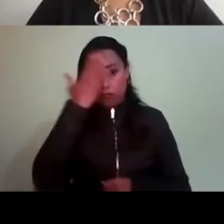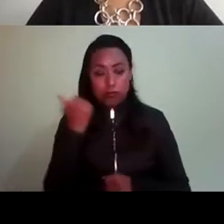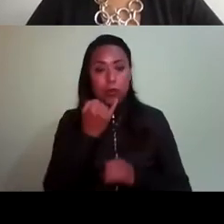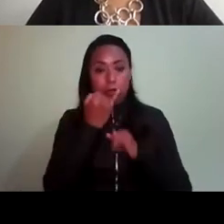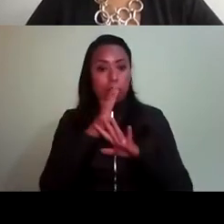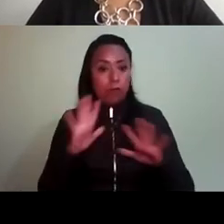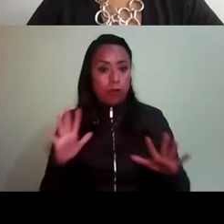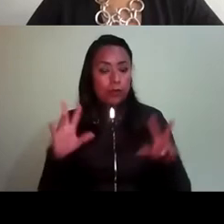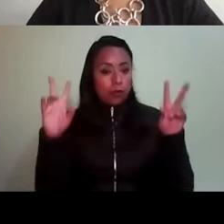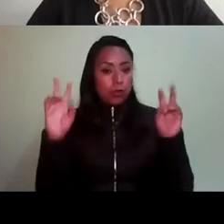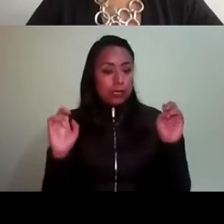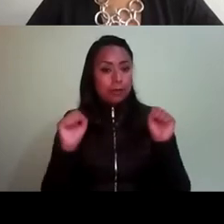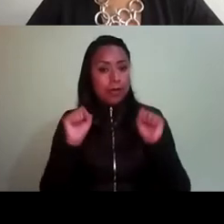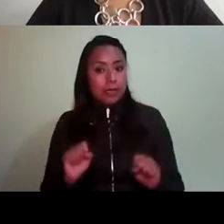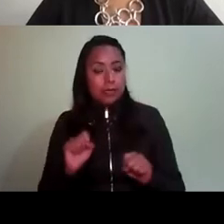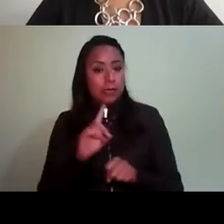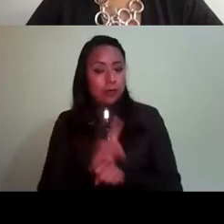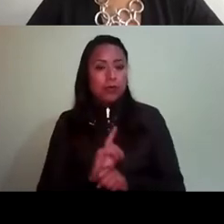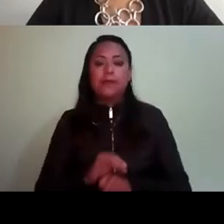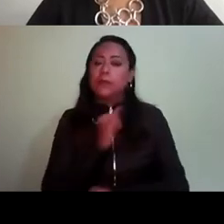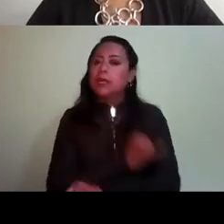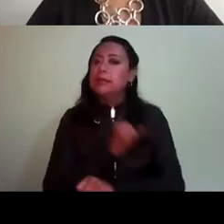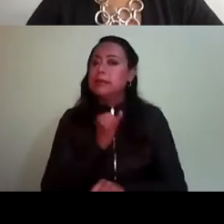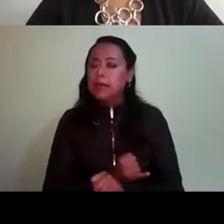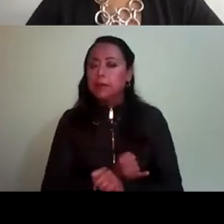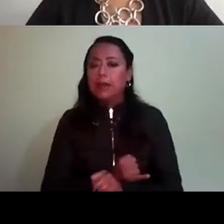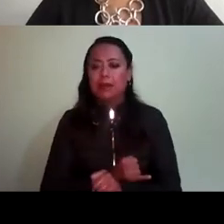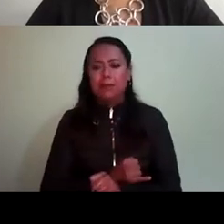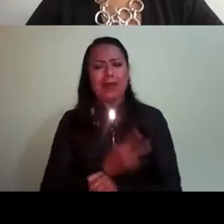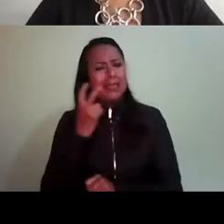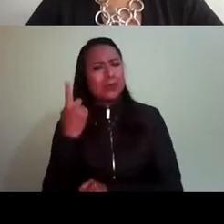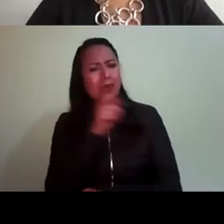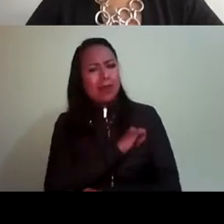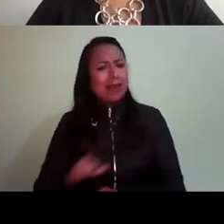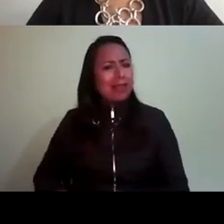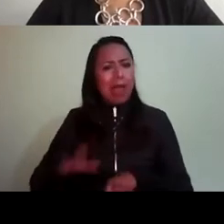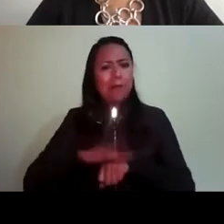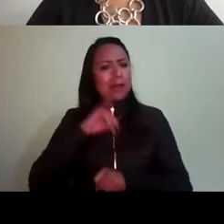seguridad. Iztapalapa es una de las alcaldías más inseguras de la Ciudad de México,